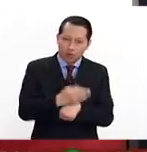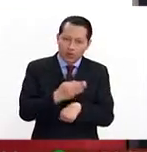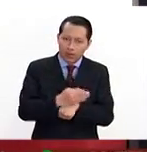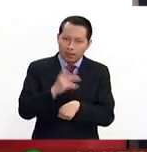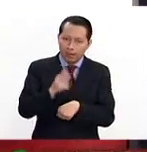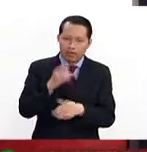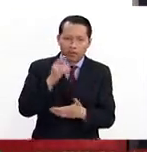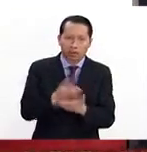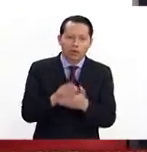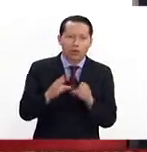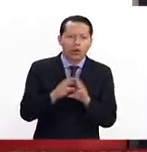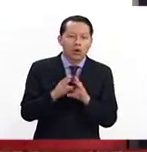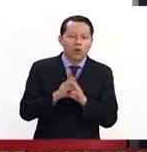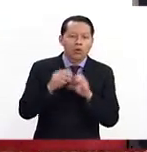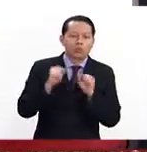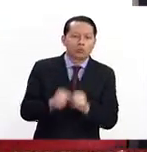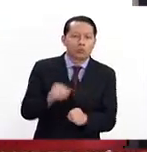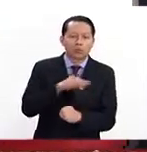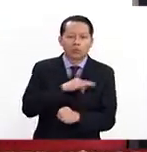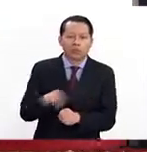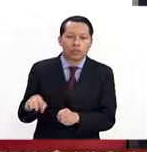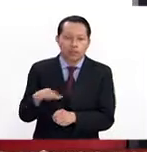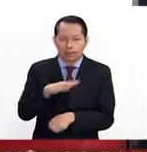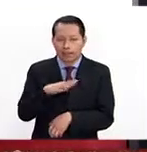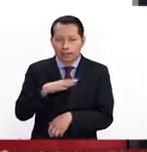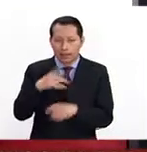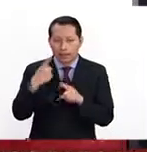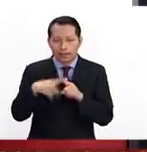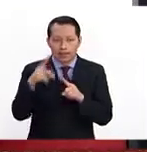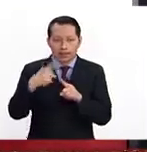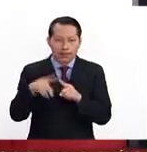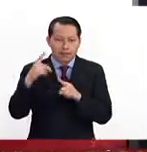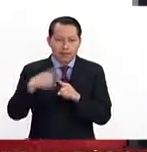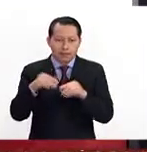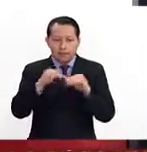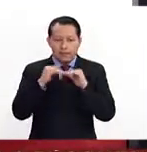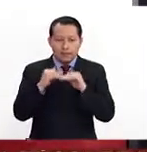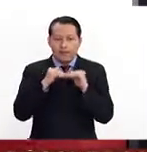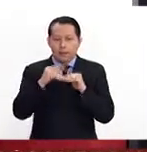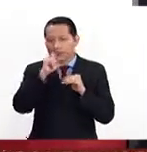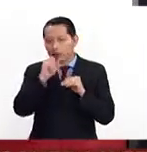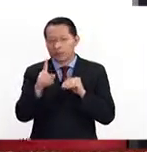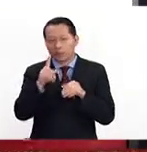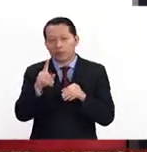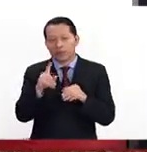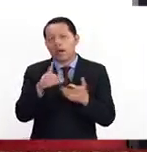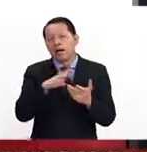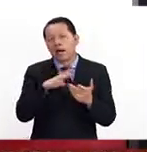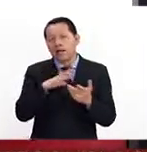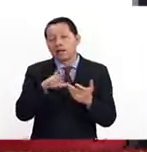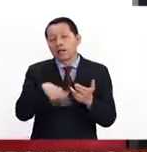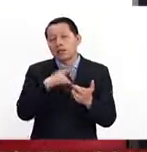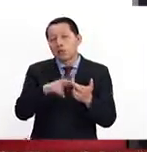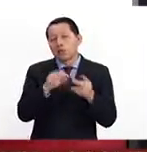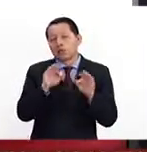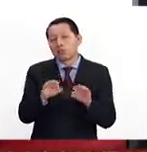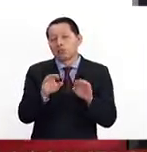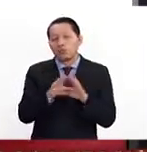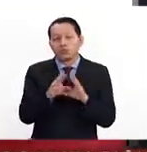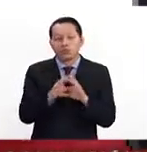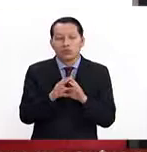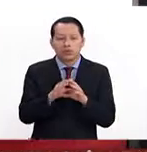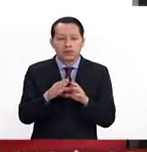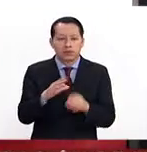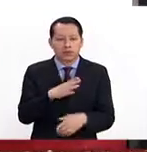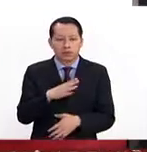es simplemente garantizar que se mantengan las instancias democráticas, sobre todo también dar un ejemplo al resto de la región. No se